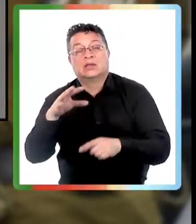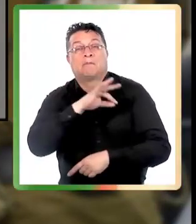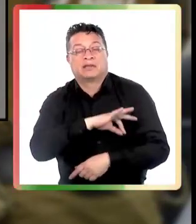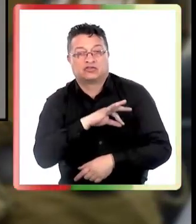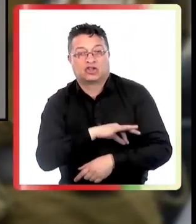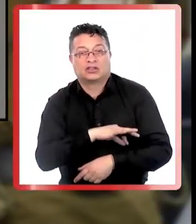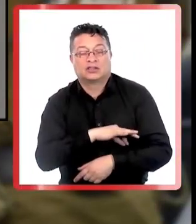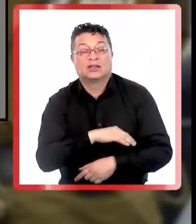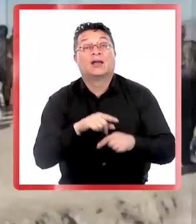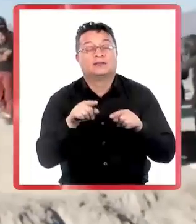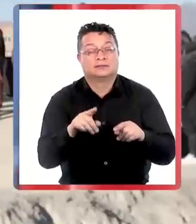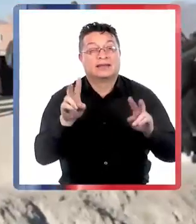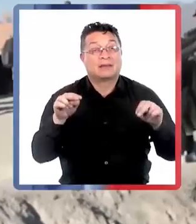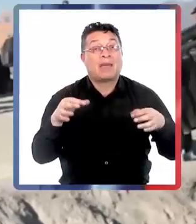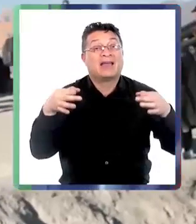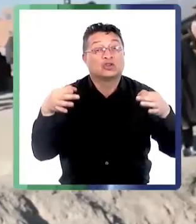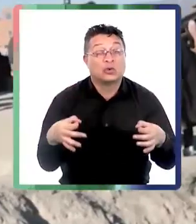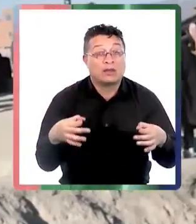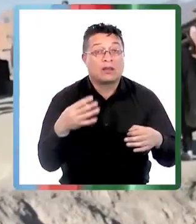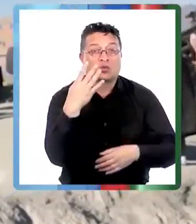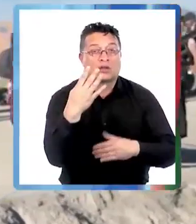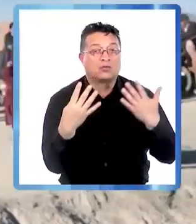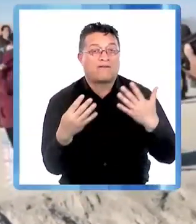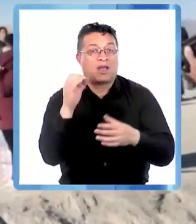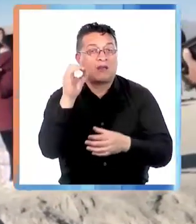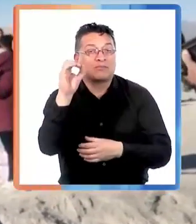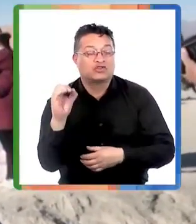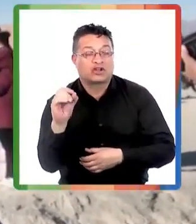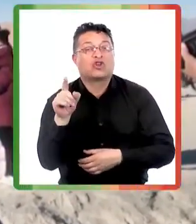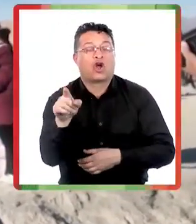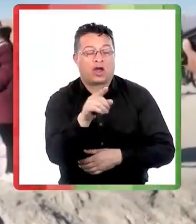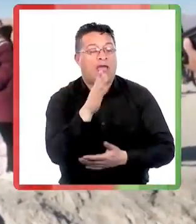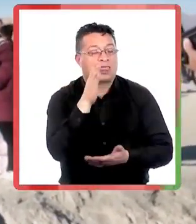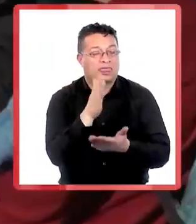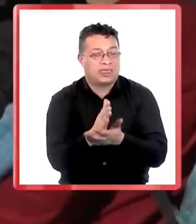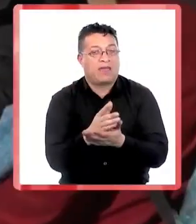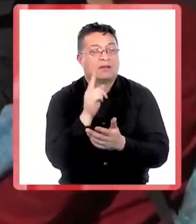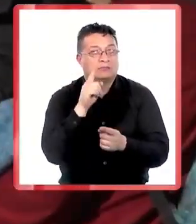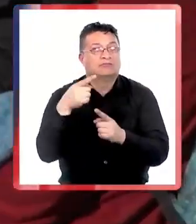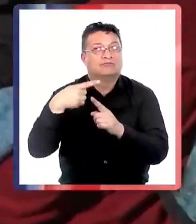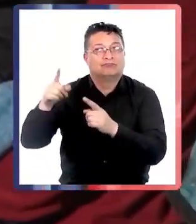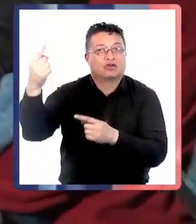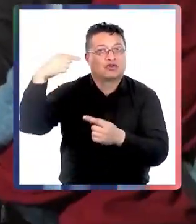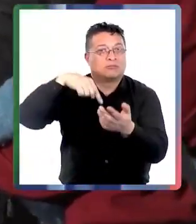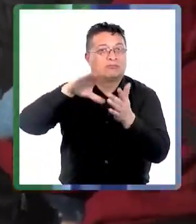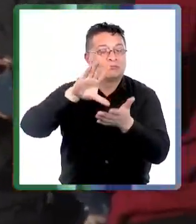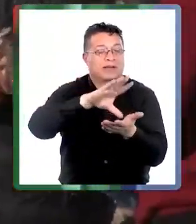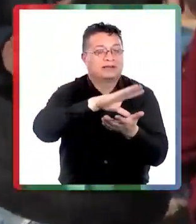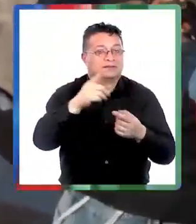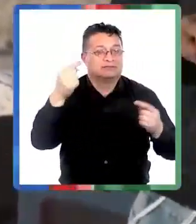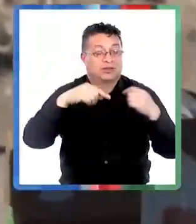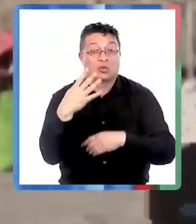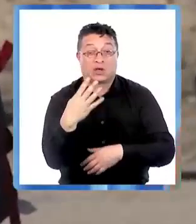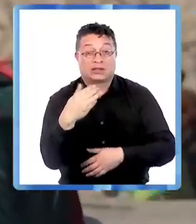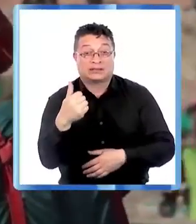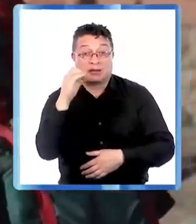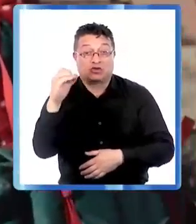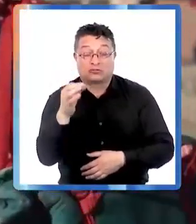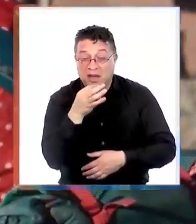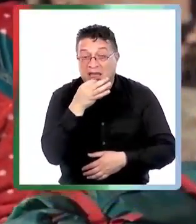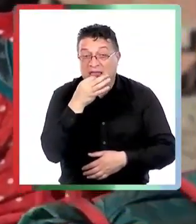las pensiones. Respecto a la crisis de seguridad, el 49% considera que se debe a la inmigración irregular,